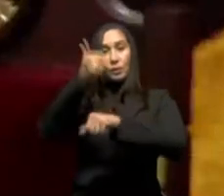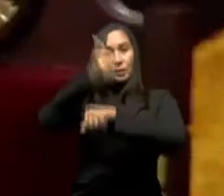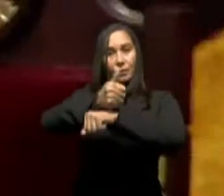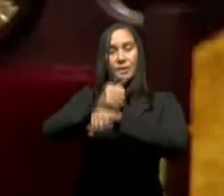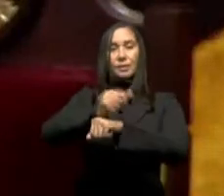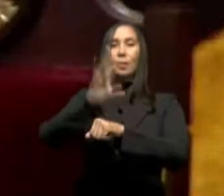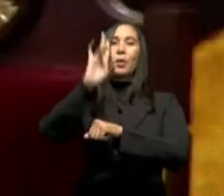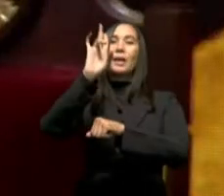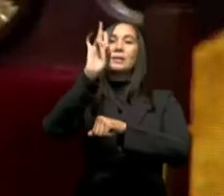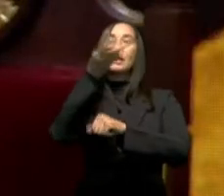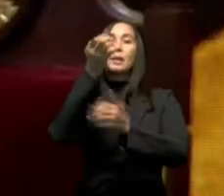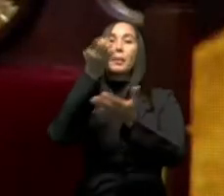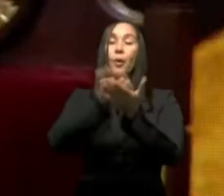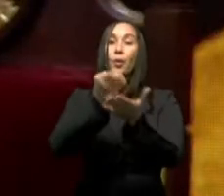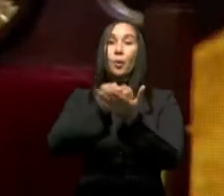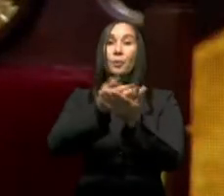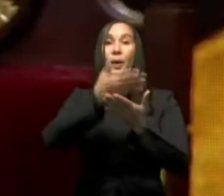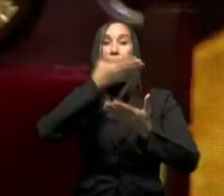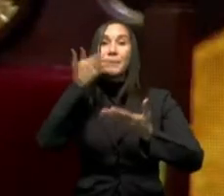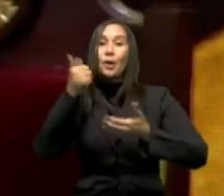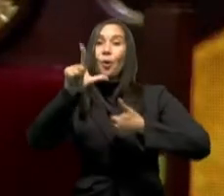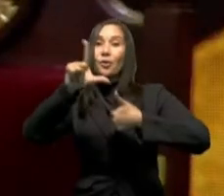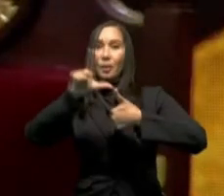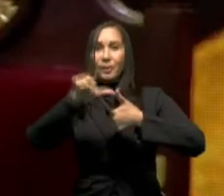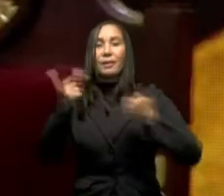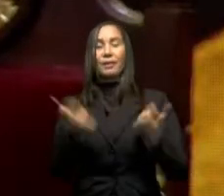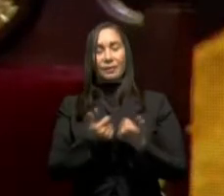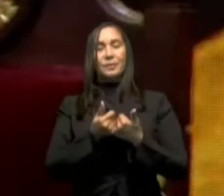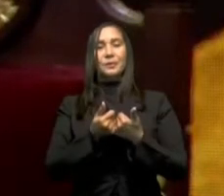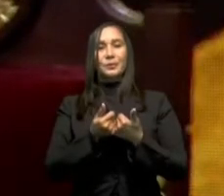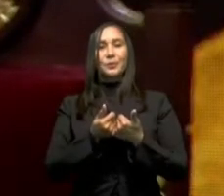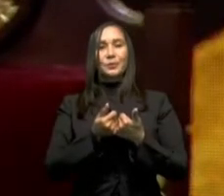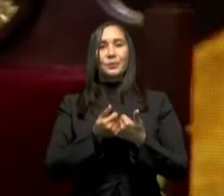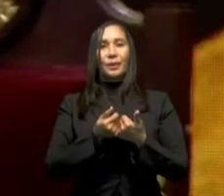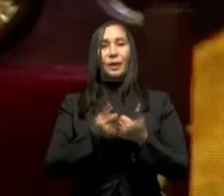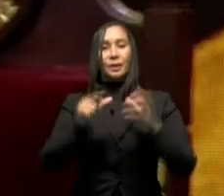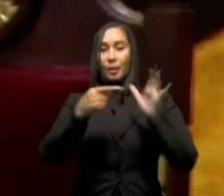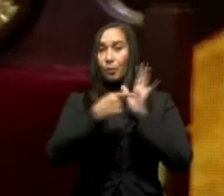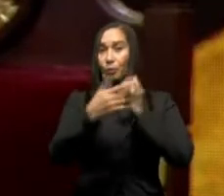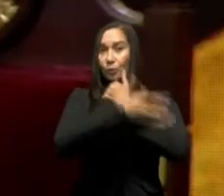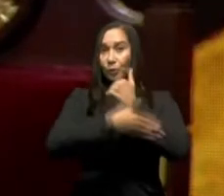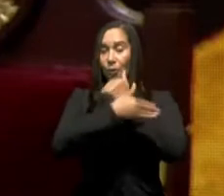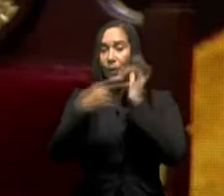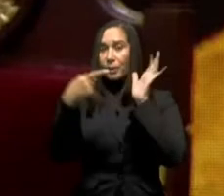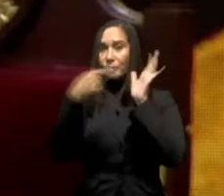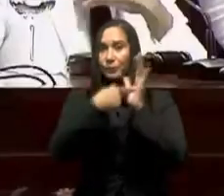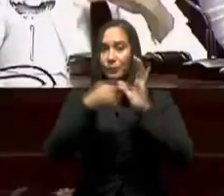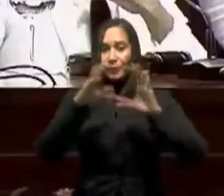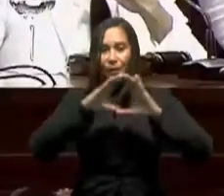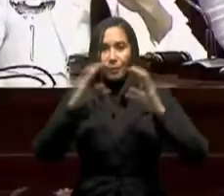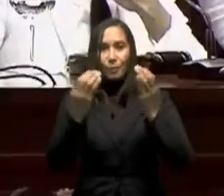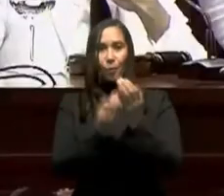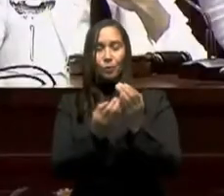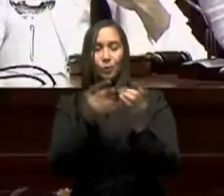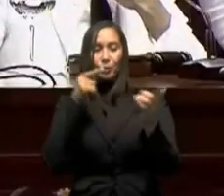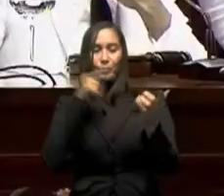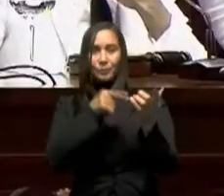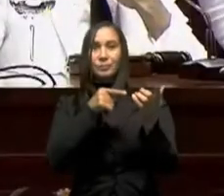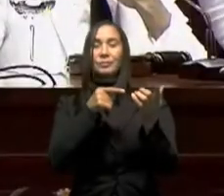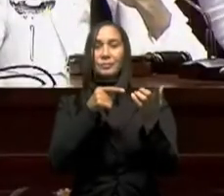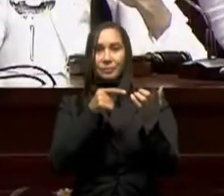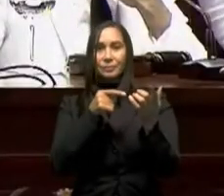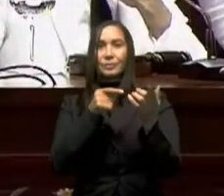América Latina y nos están llevando a convertirnos en un hub logístico de clase mundial, aprovechando nuestra posición